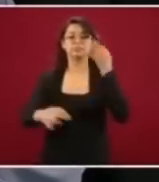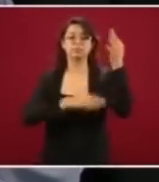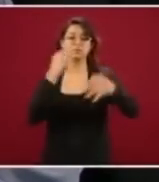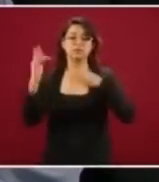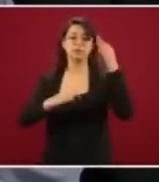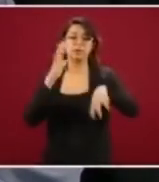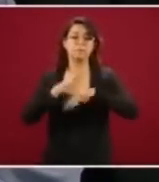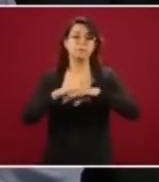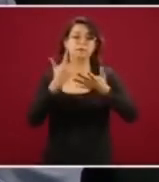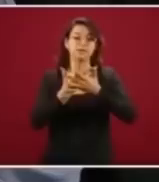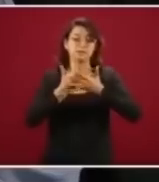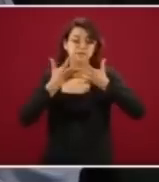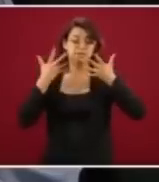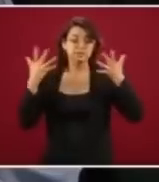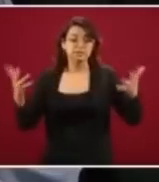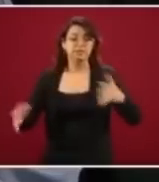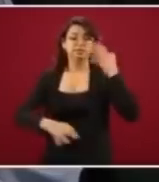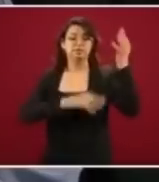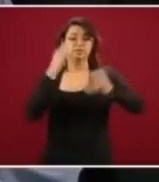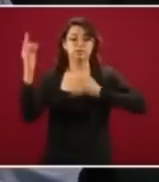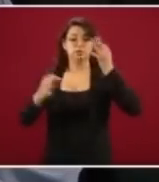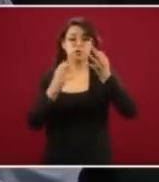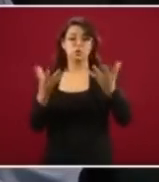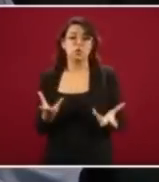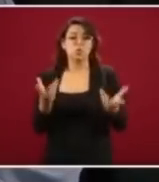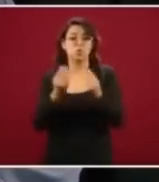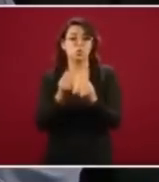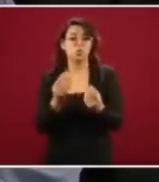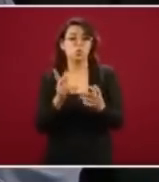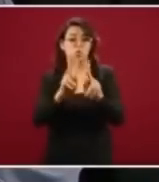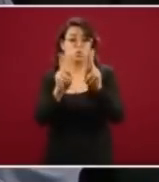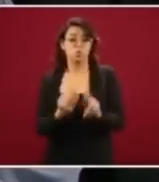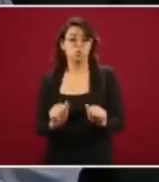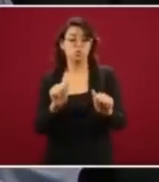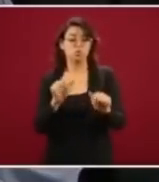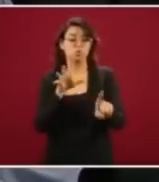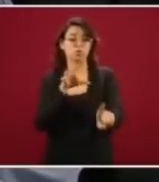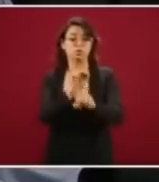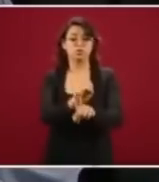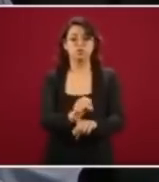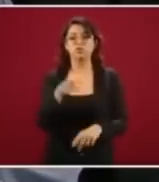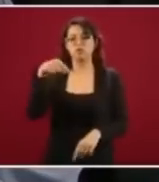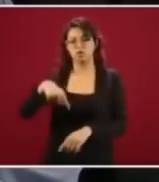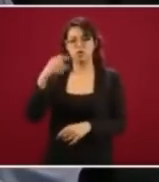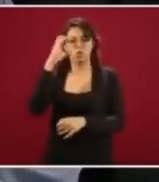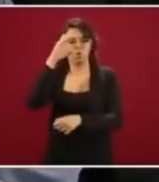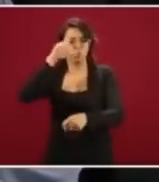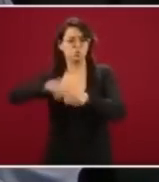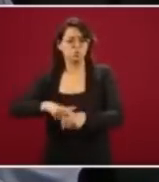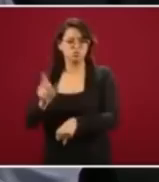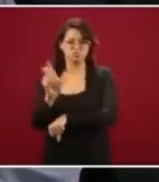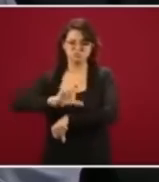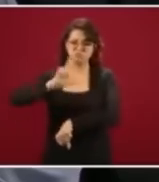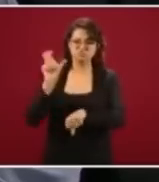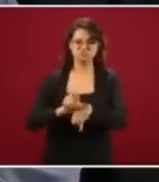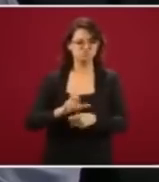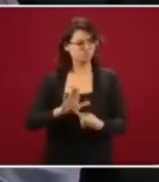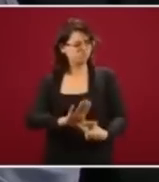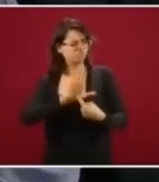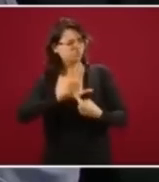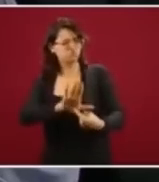como la que se está haciendo esta de Juntos por la Paz, en la que se denuncia la cultura machista. Y bueno,